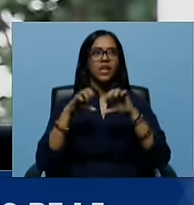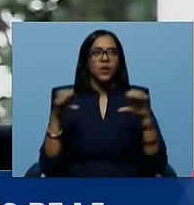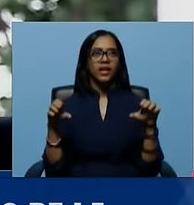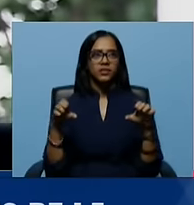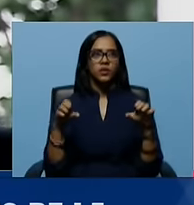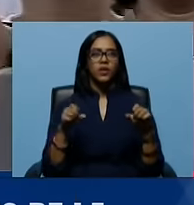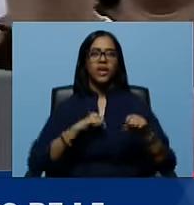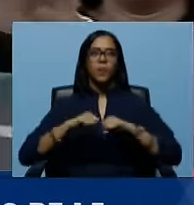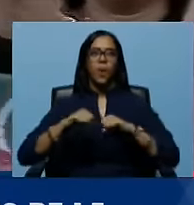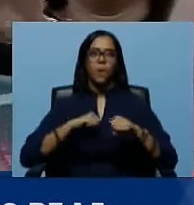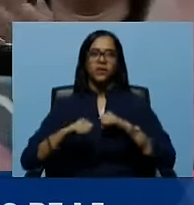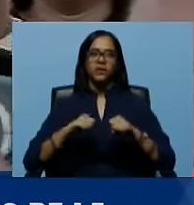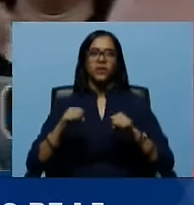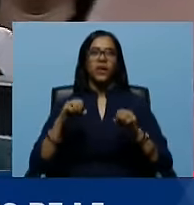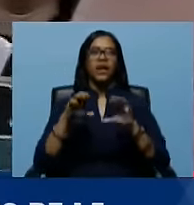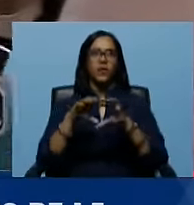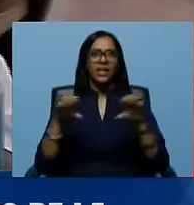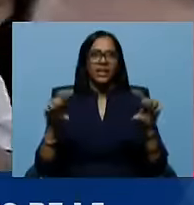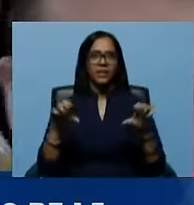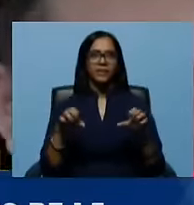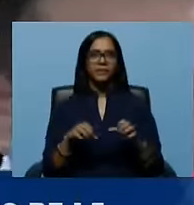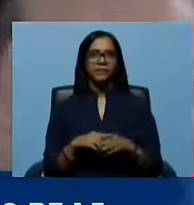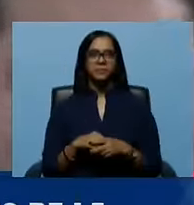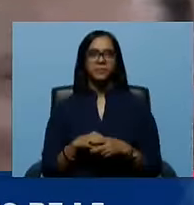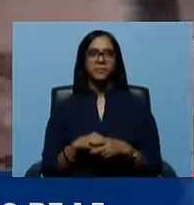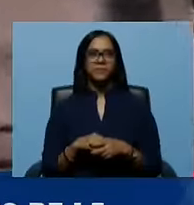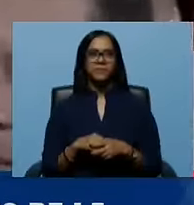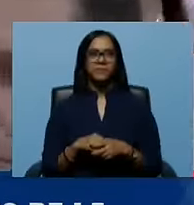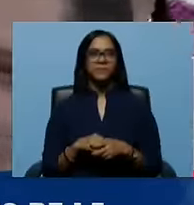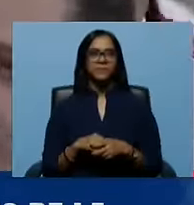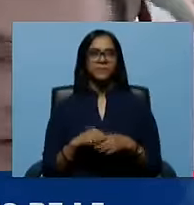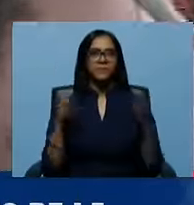y promoción educativa.